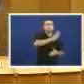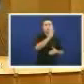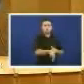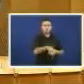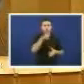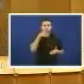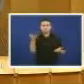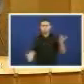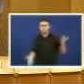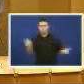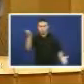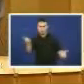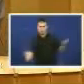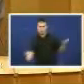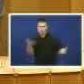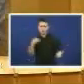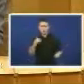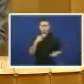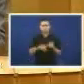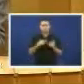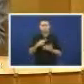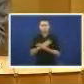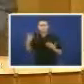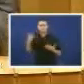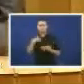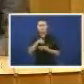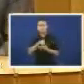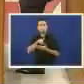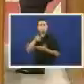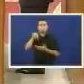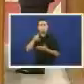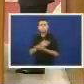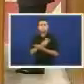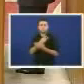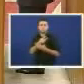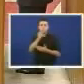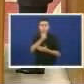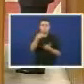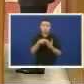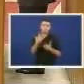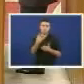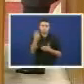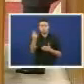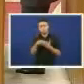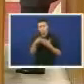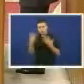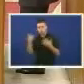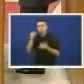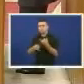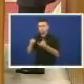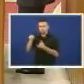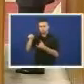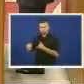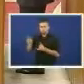constata cascase daza oito millóns de metros cuadrados construídos entre 2005 e 2008 unha cifra